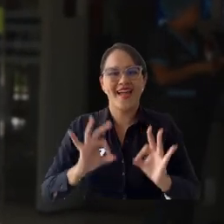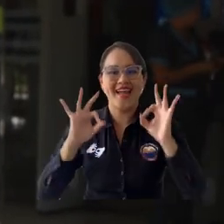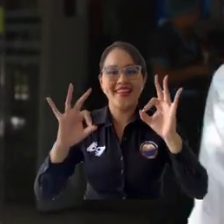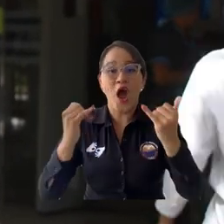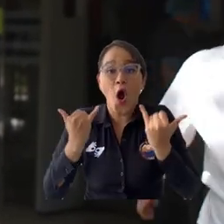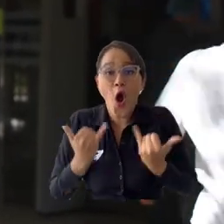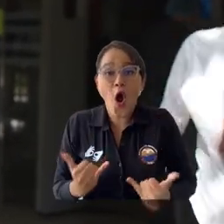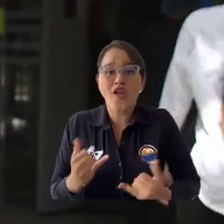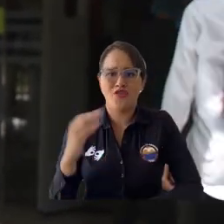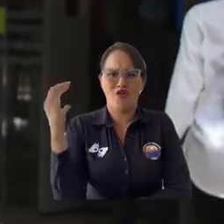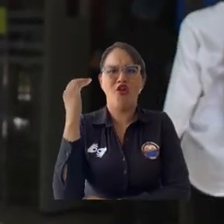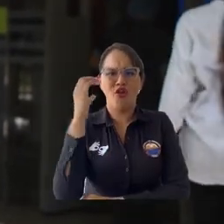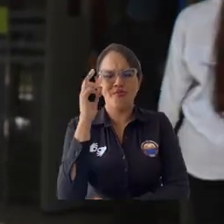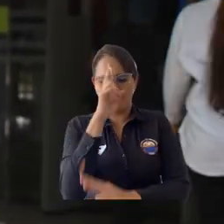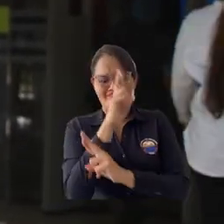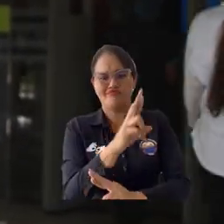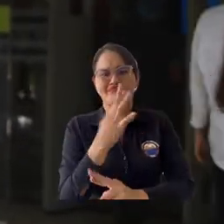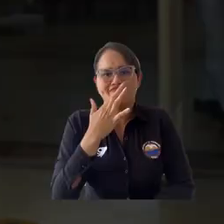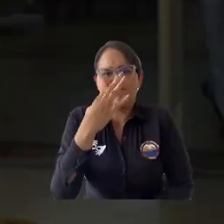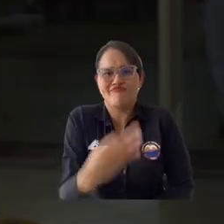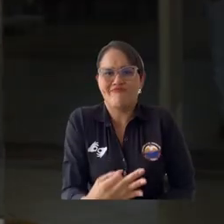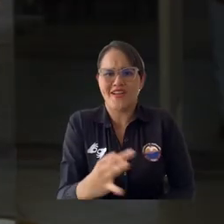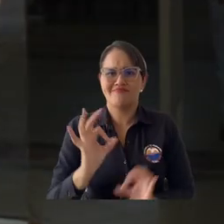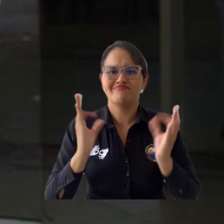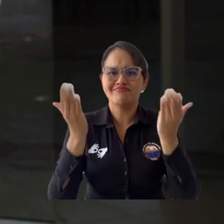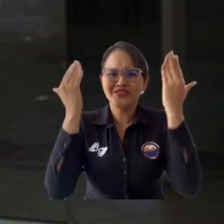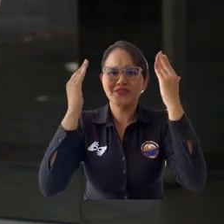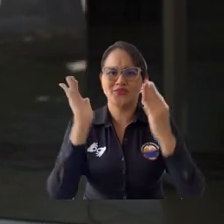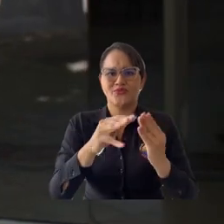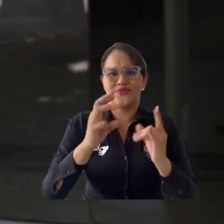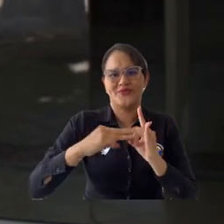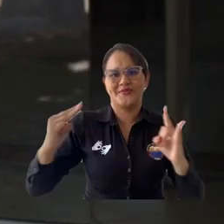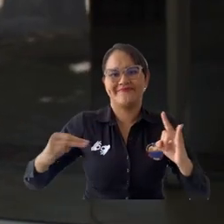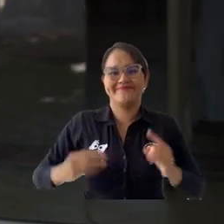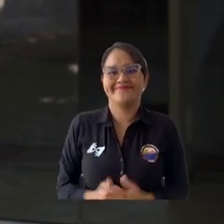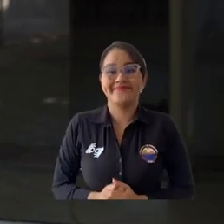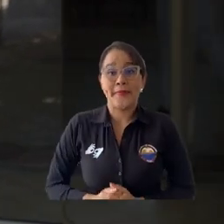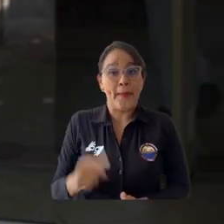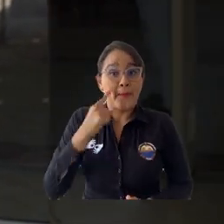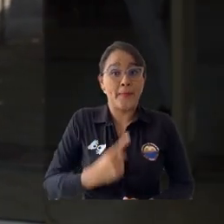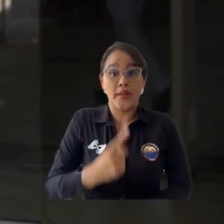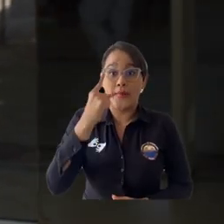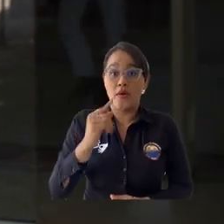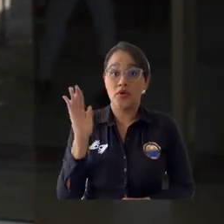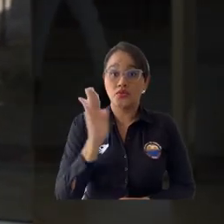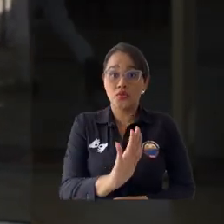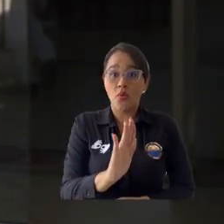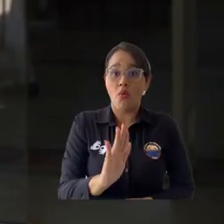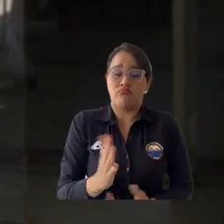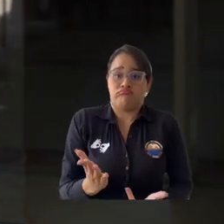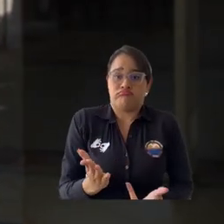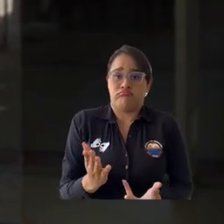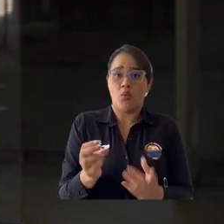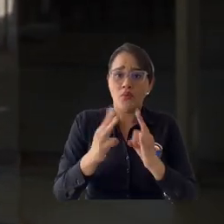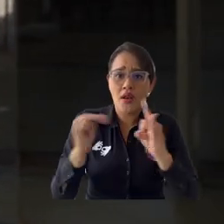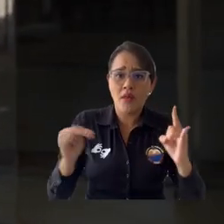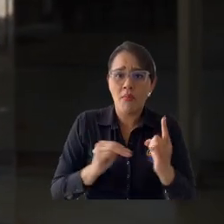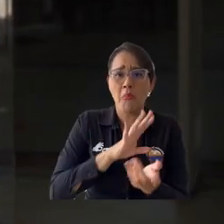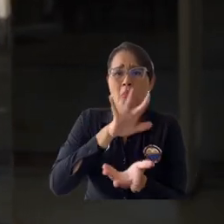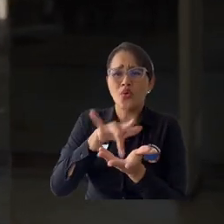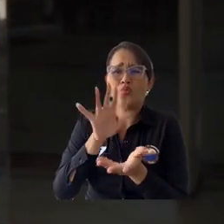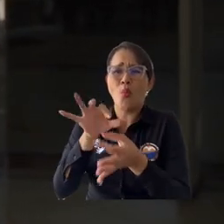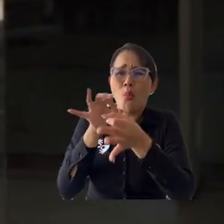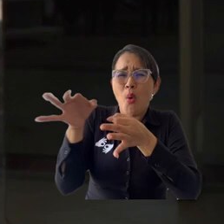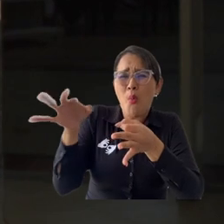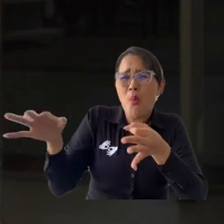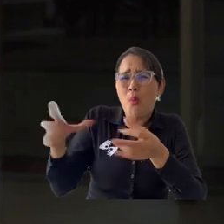Colombia reconoce a la universidad. Bueno, realmente primera vez en la historia que la universidad llega a los territorios como debe